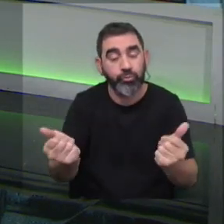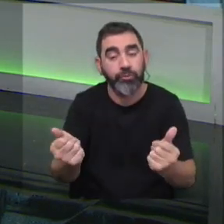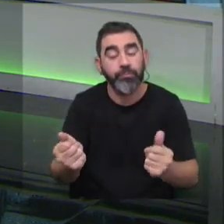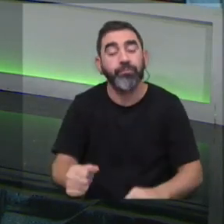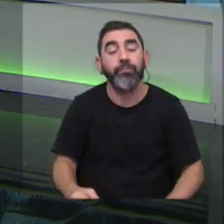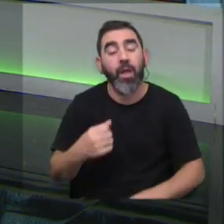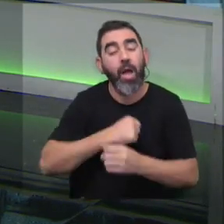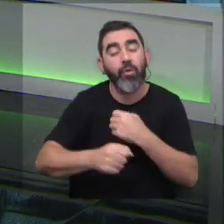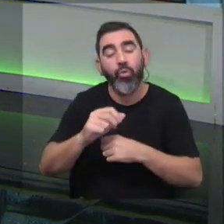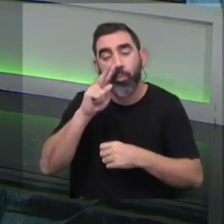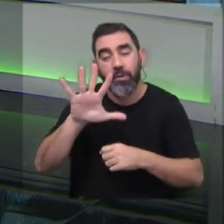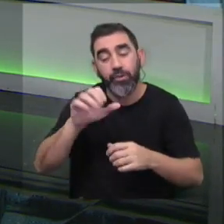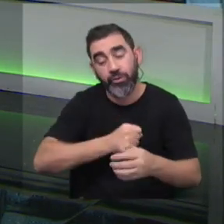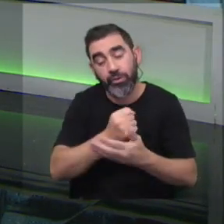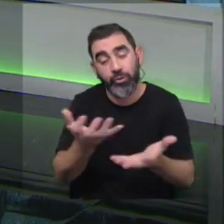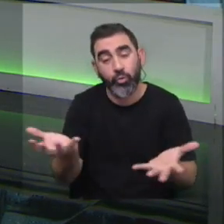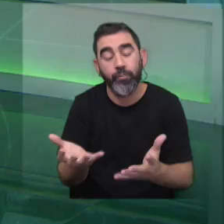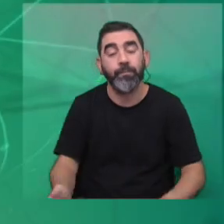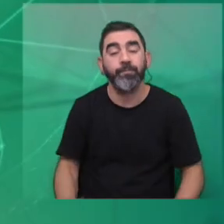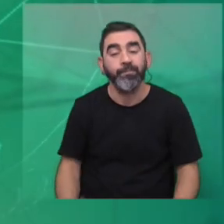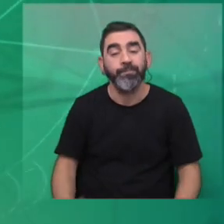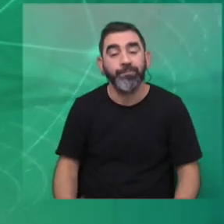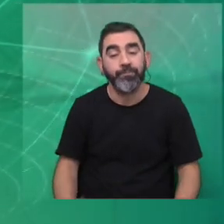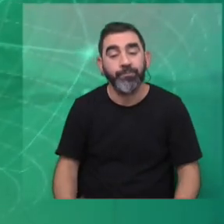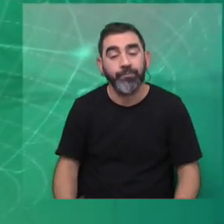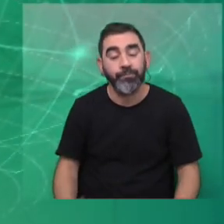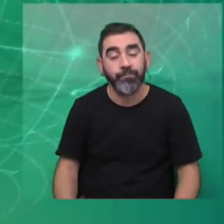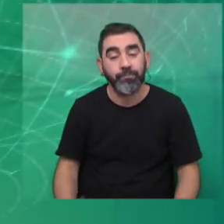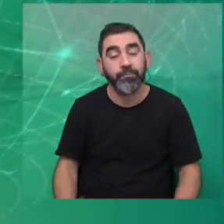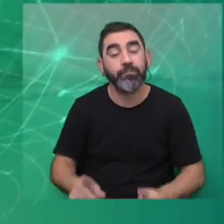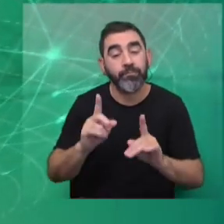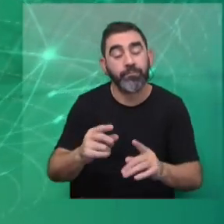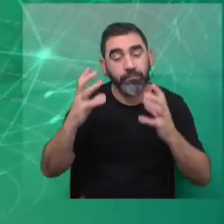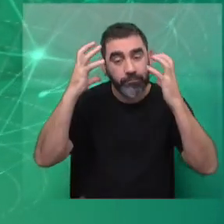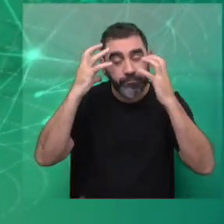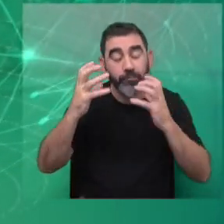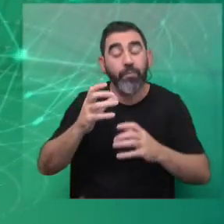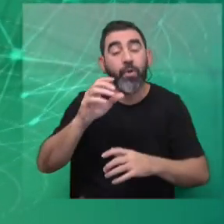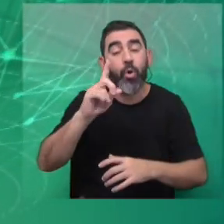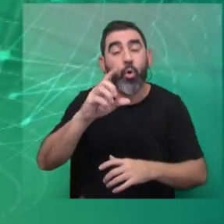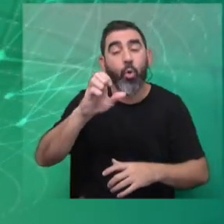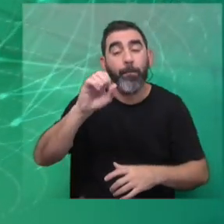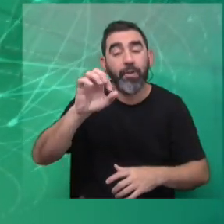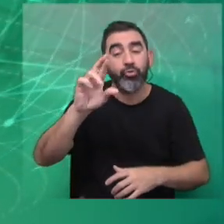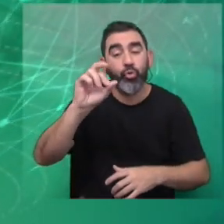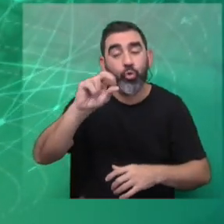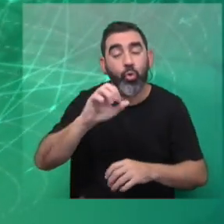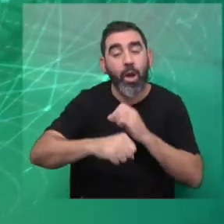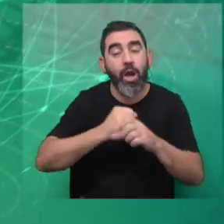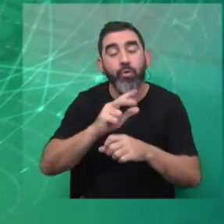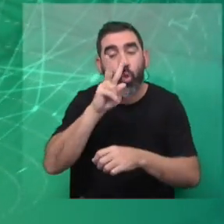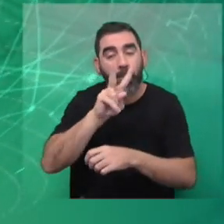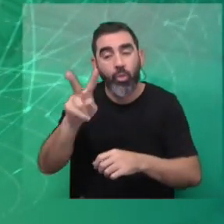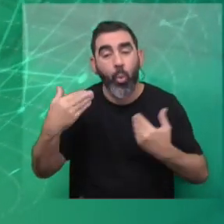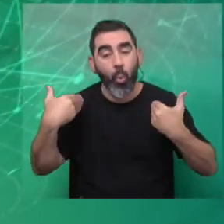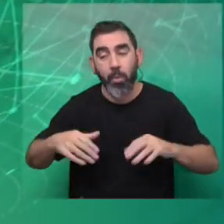militares en el año 2005 además de estos hallazgos fue identificado el cráneo de Roberto gomensoro hofman en el año 2002 pero su